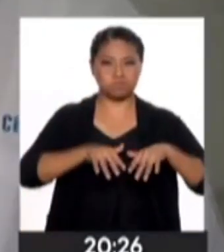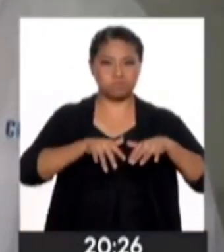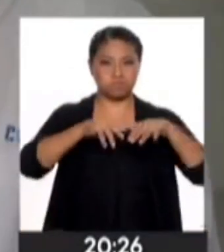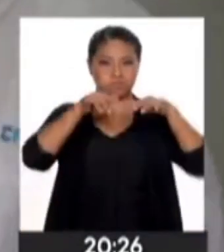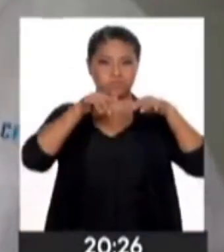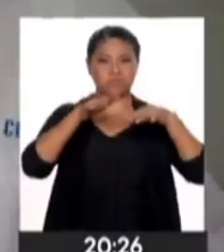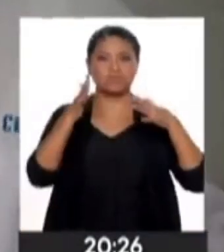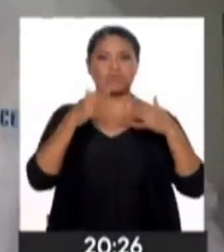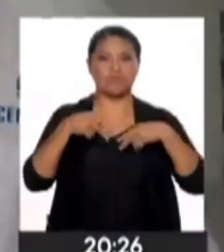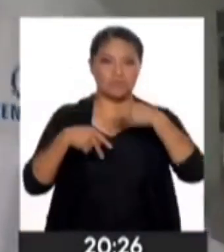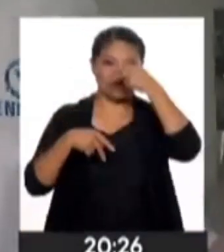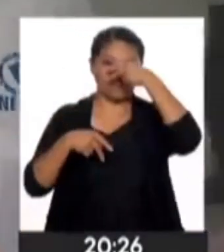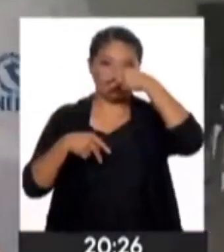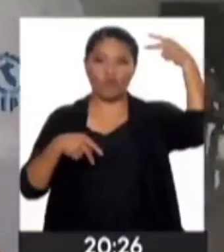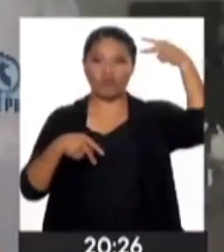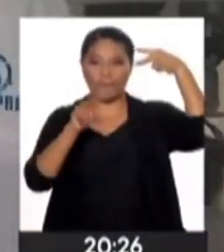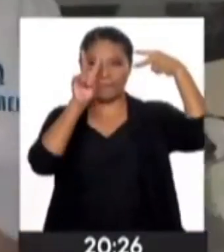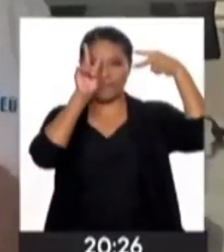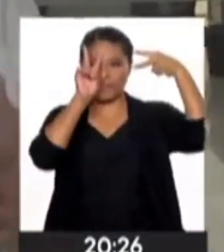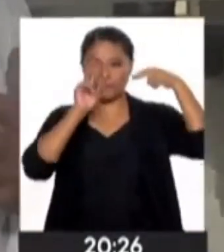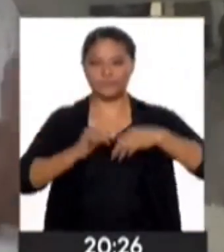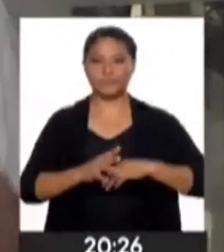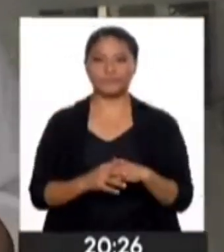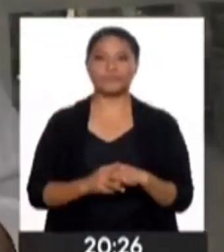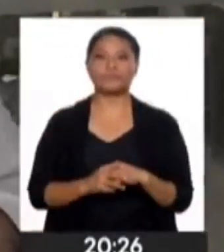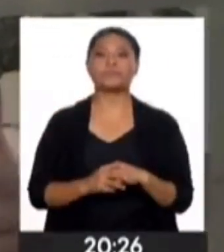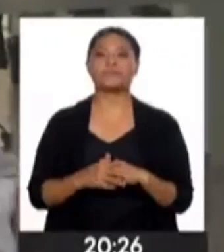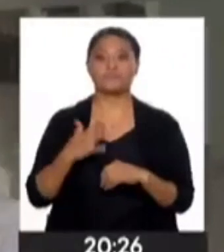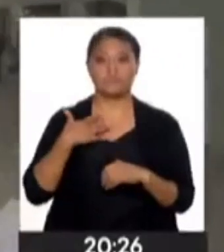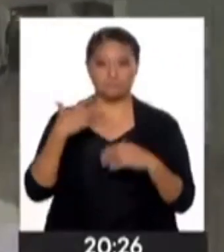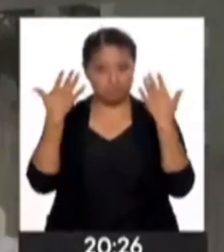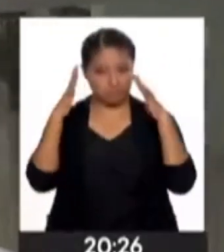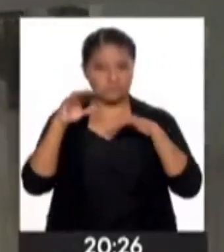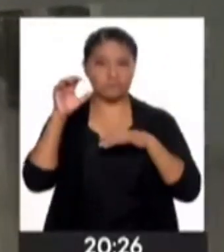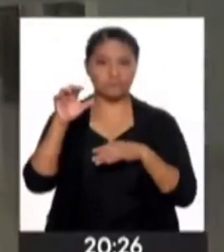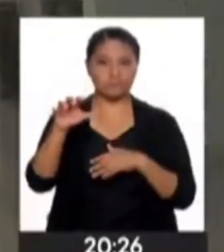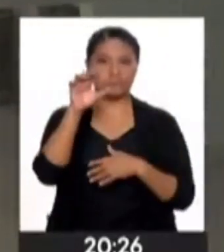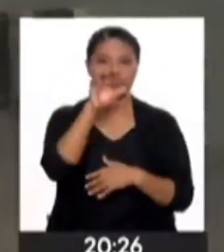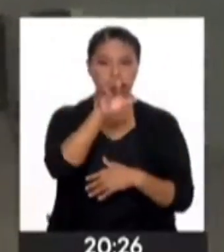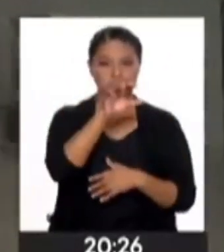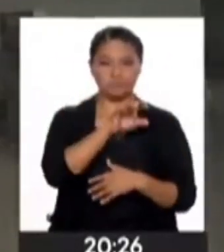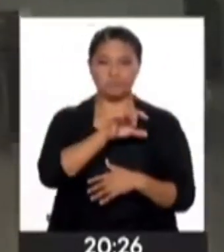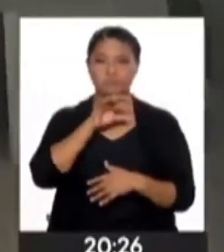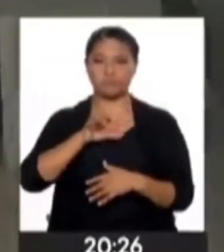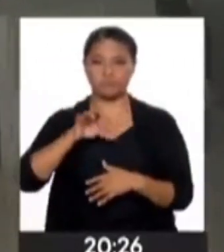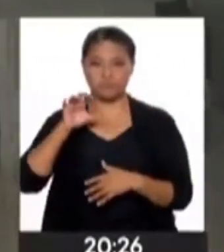norte. Está todo el país identificado, los lugares donde ya la Autoridad Nacional del Agua